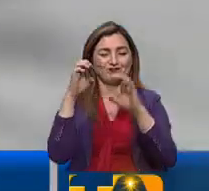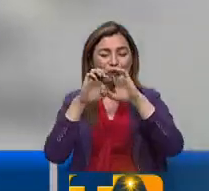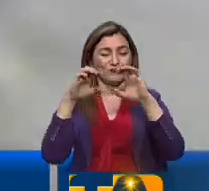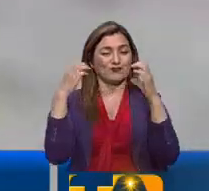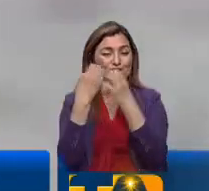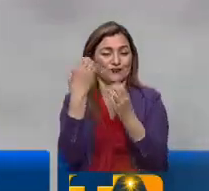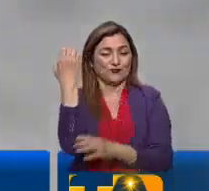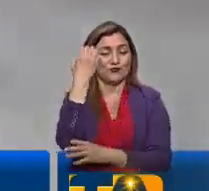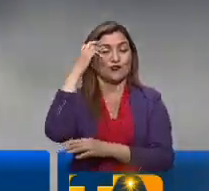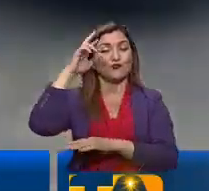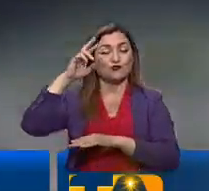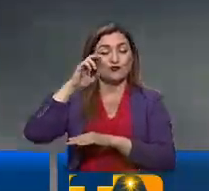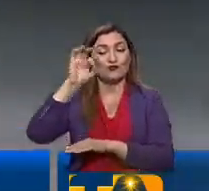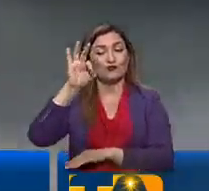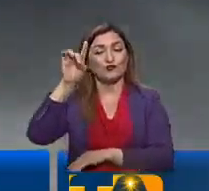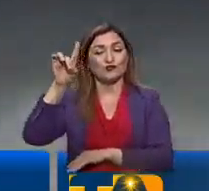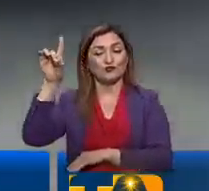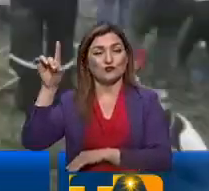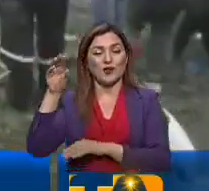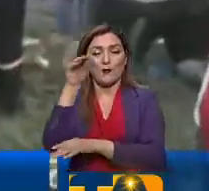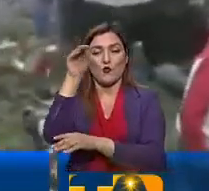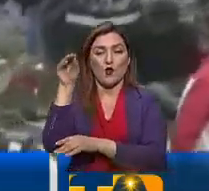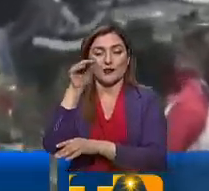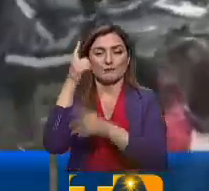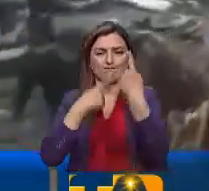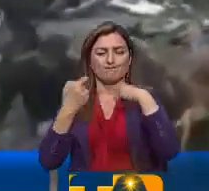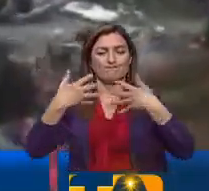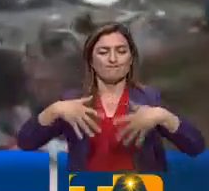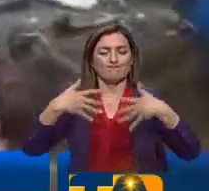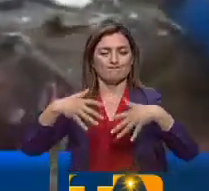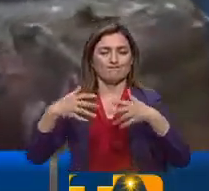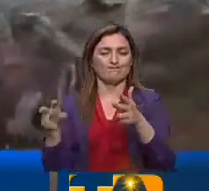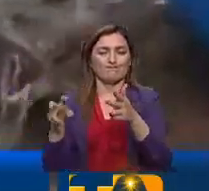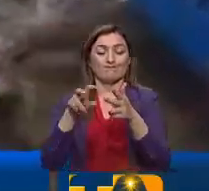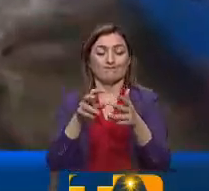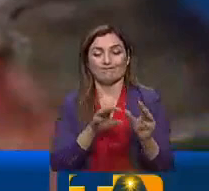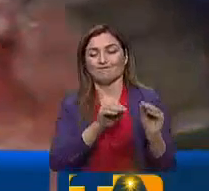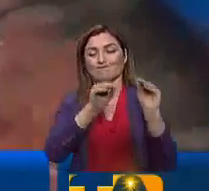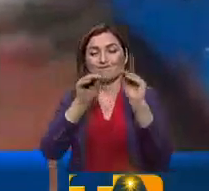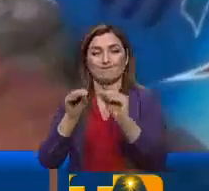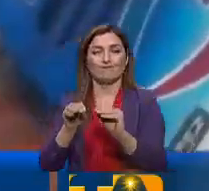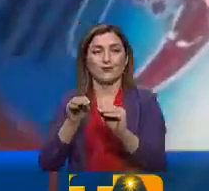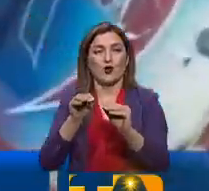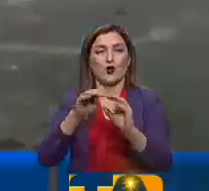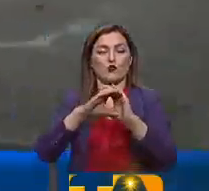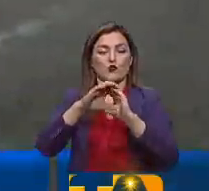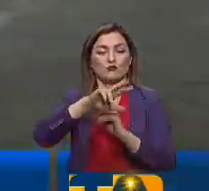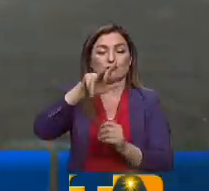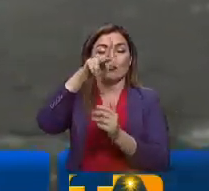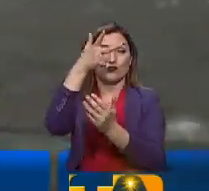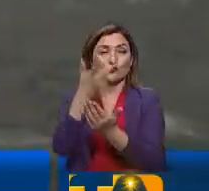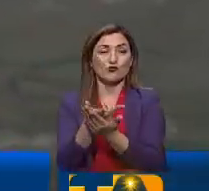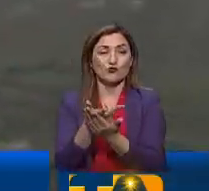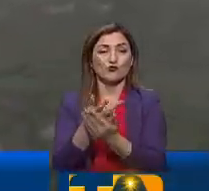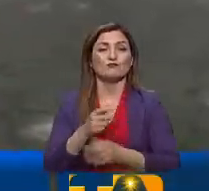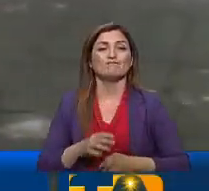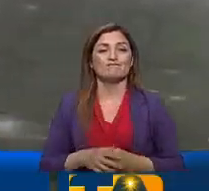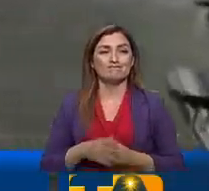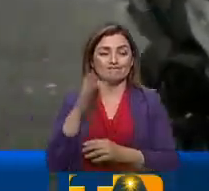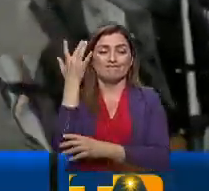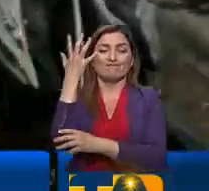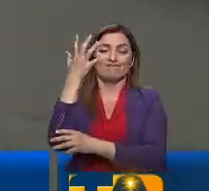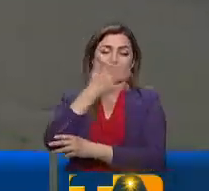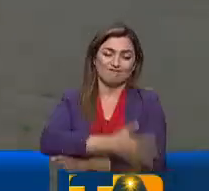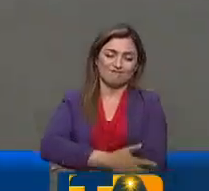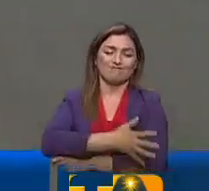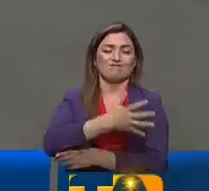ambulancias para trasladar a los heridos más graves. El bus de la flota Pelileo terminó virado sobre el parter, arrasando árboles y postes